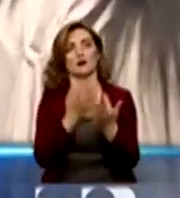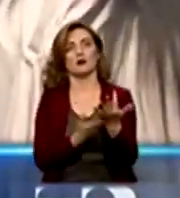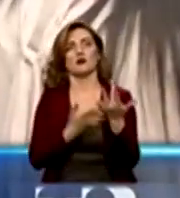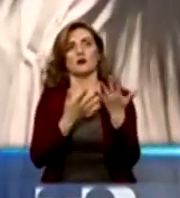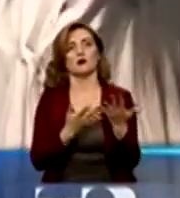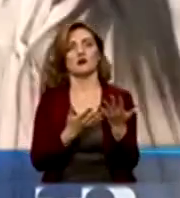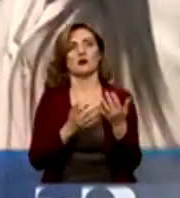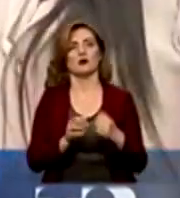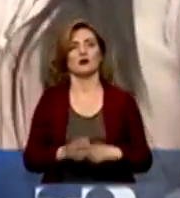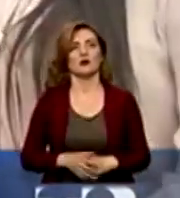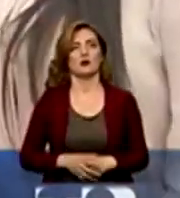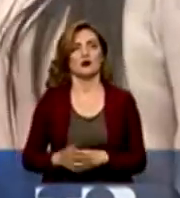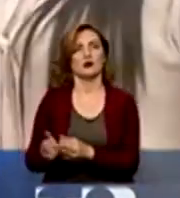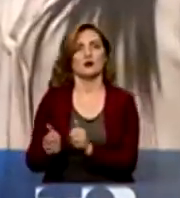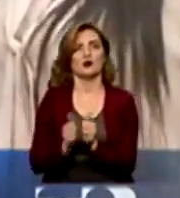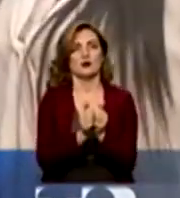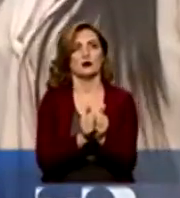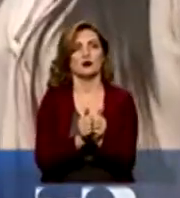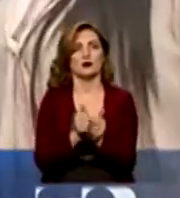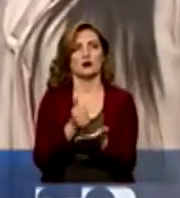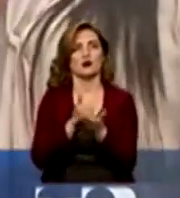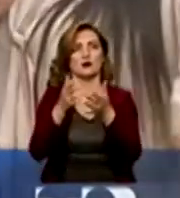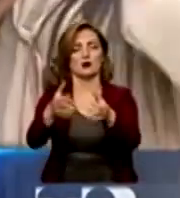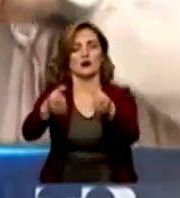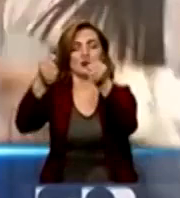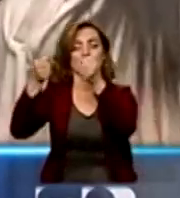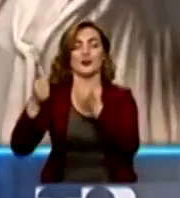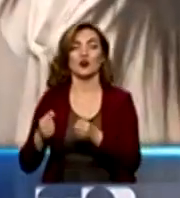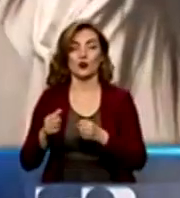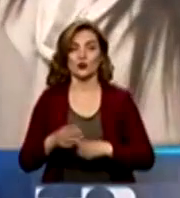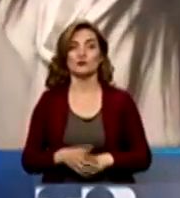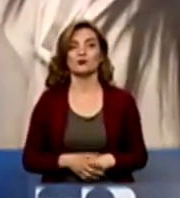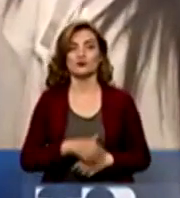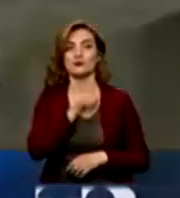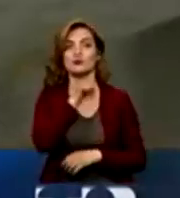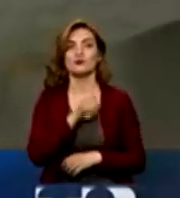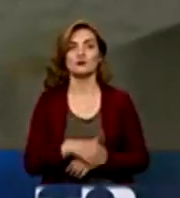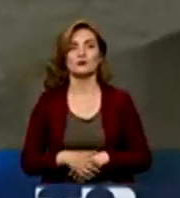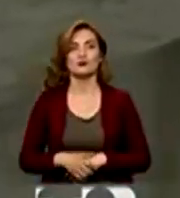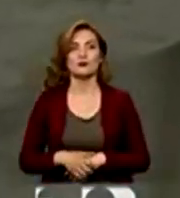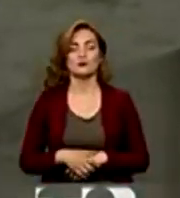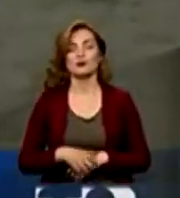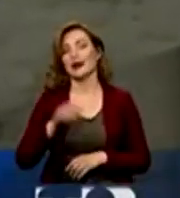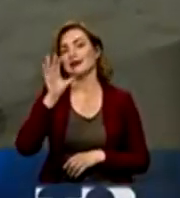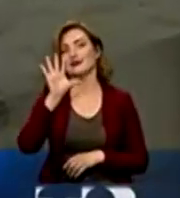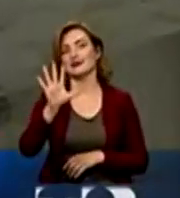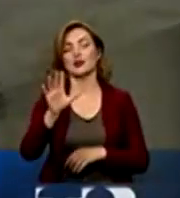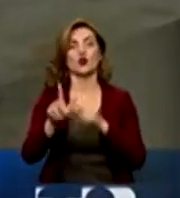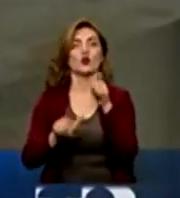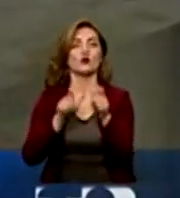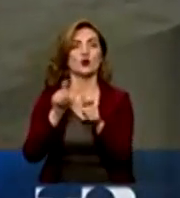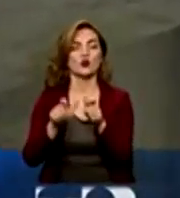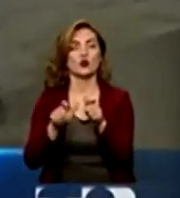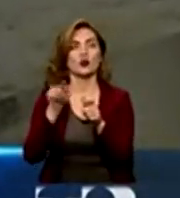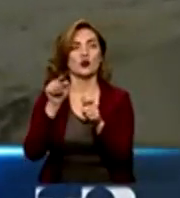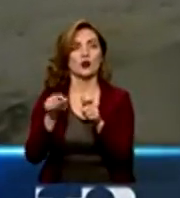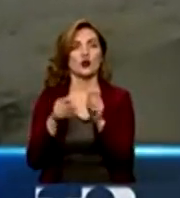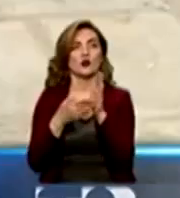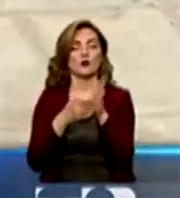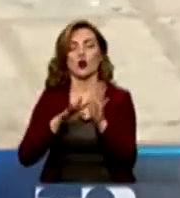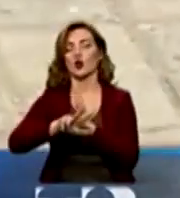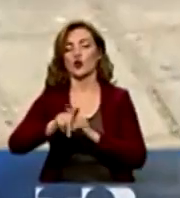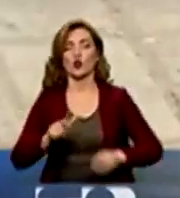con nosotros, a ayudarlos y todo. ¿Nos ayudó a salir al delincuente de la edad? Sí. Son 5 sujetos que están operando bajo esta